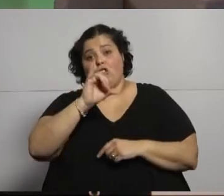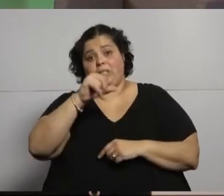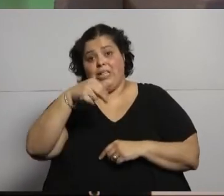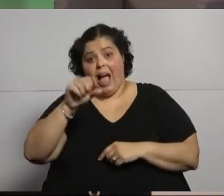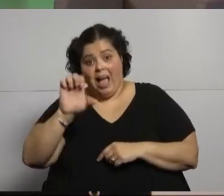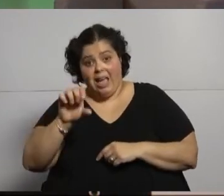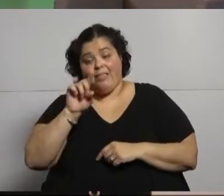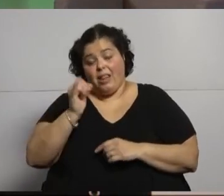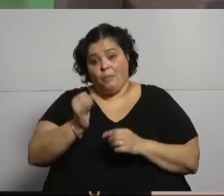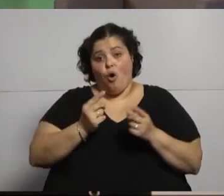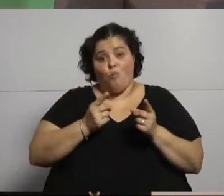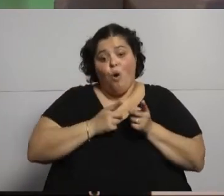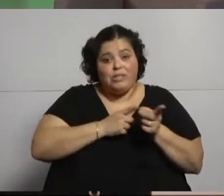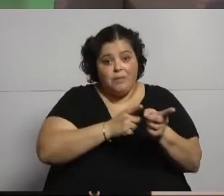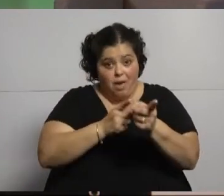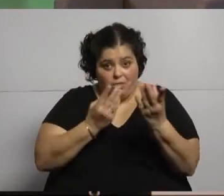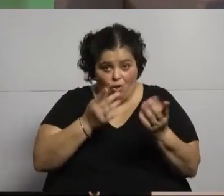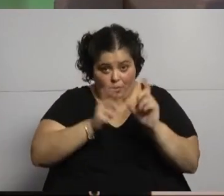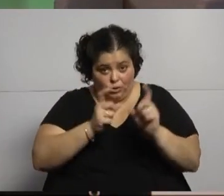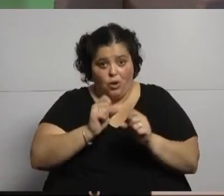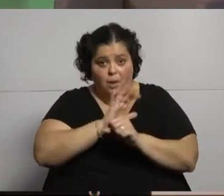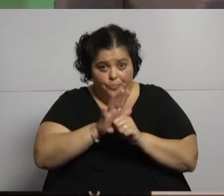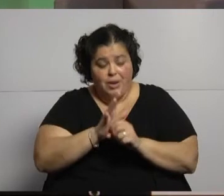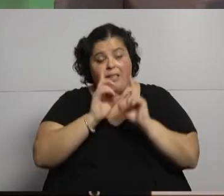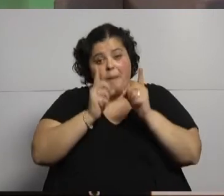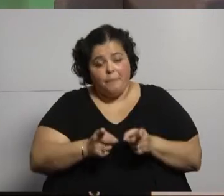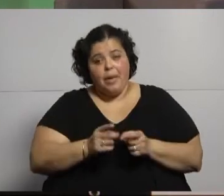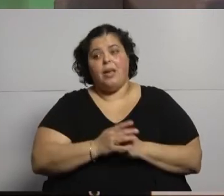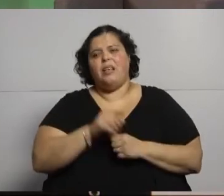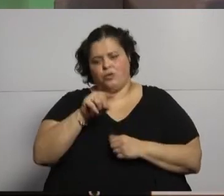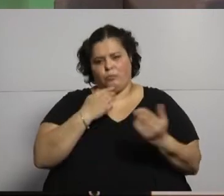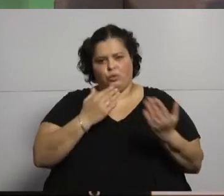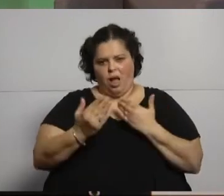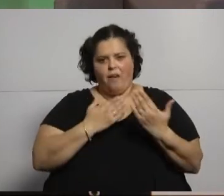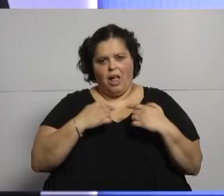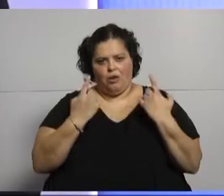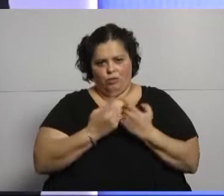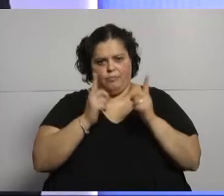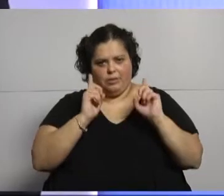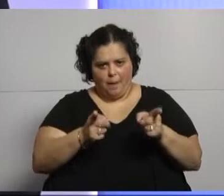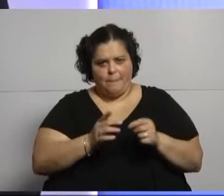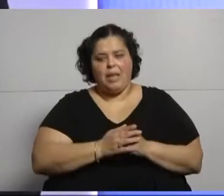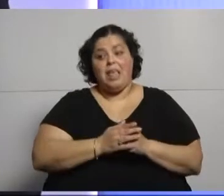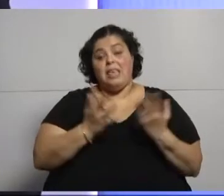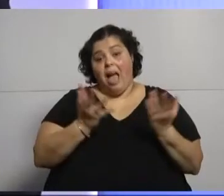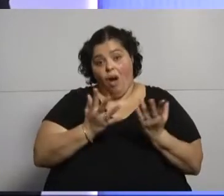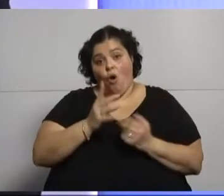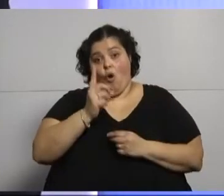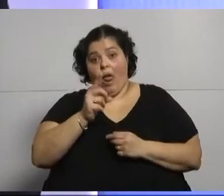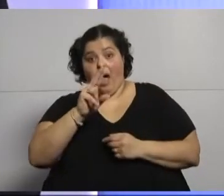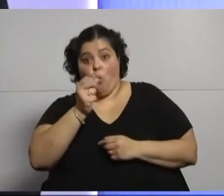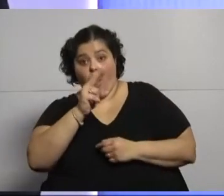privada y datos públicos que también vamos a conversar. Yéndome con Guaira y atando con el